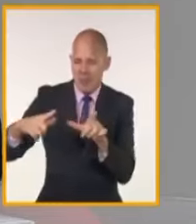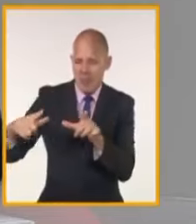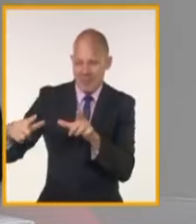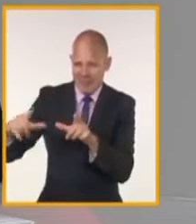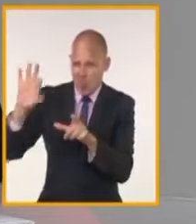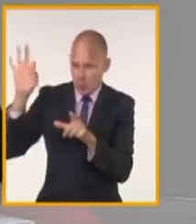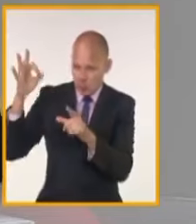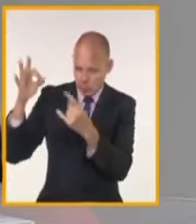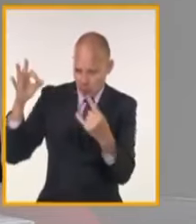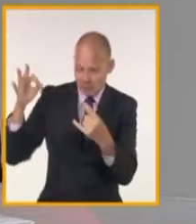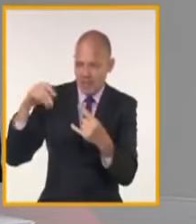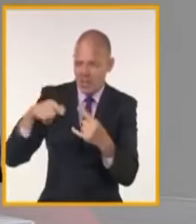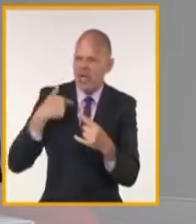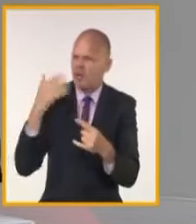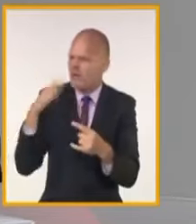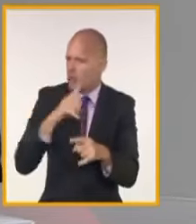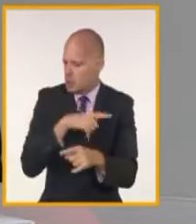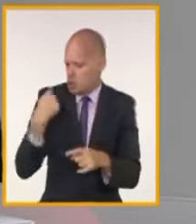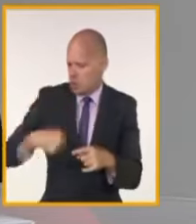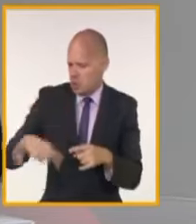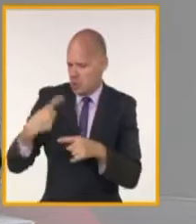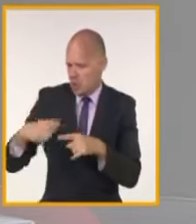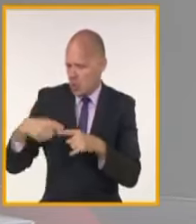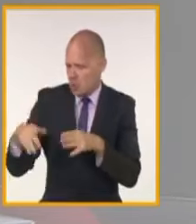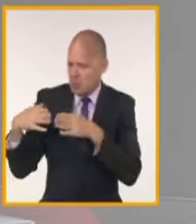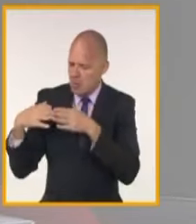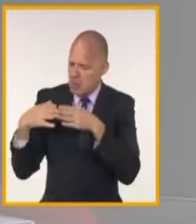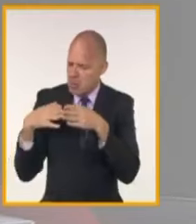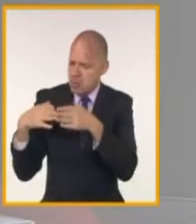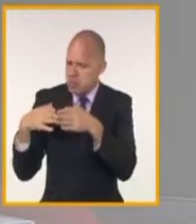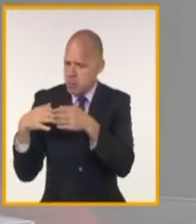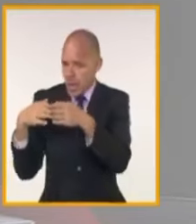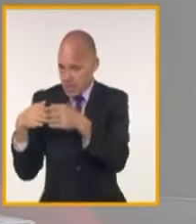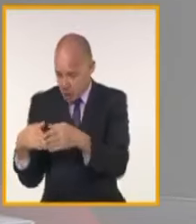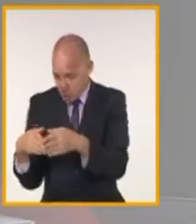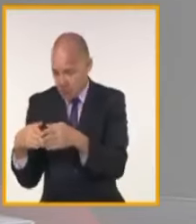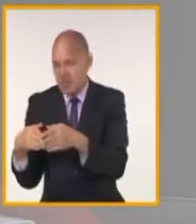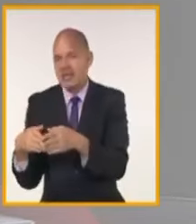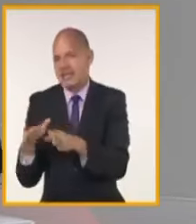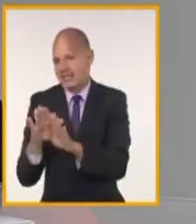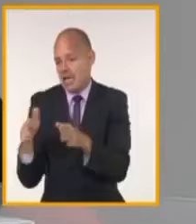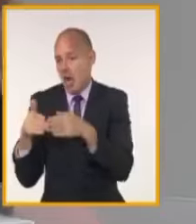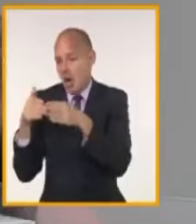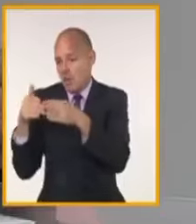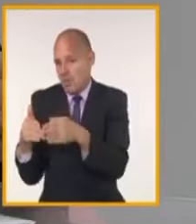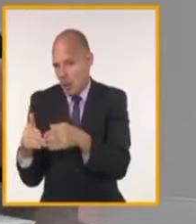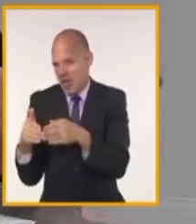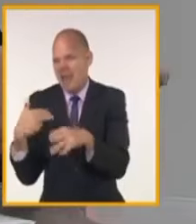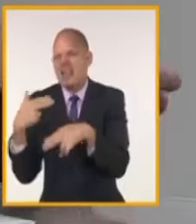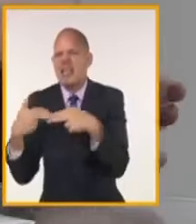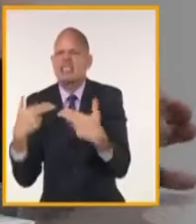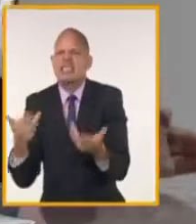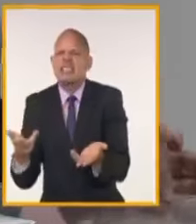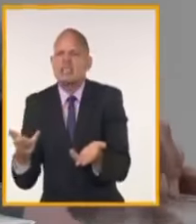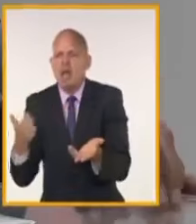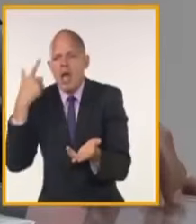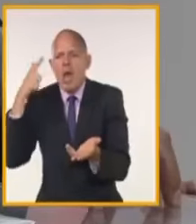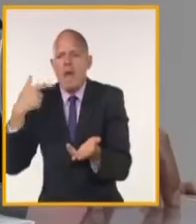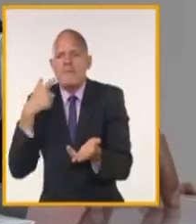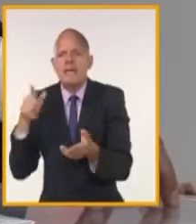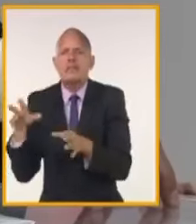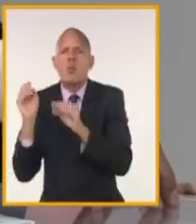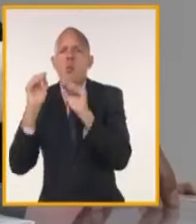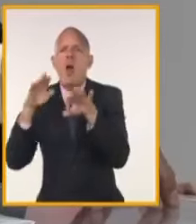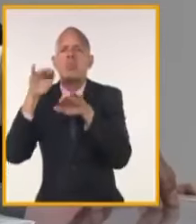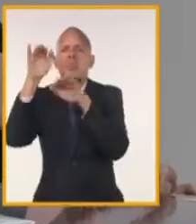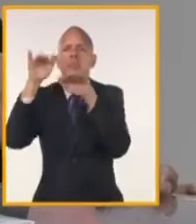tienen una organización tal que los recursos llegan y van directamente a la provincia al municipio al lugar donde se